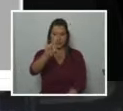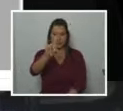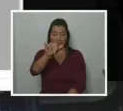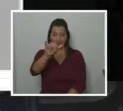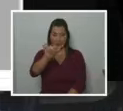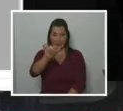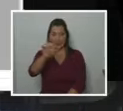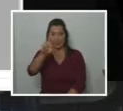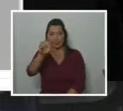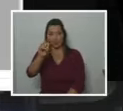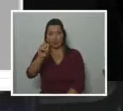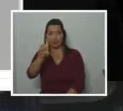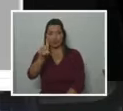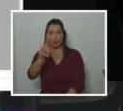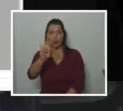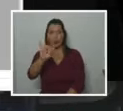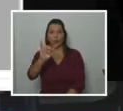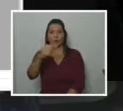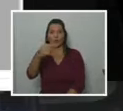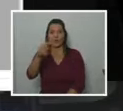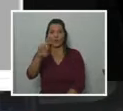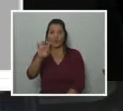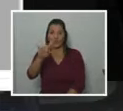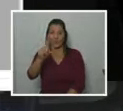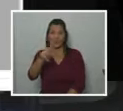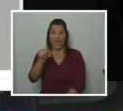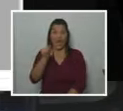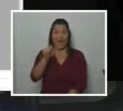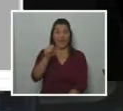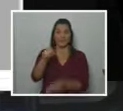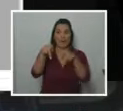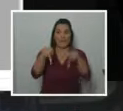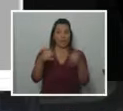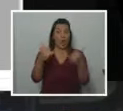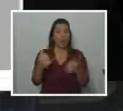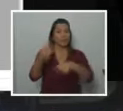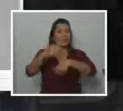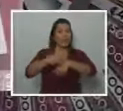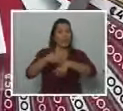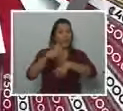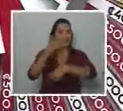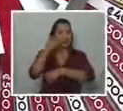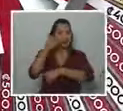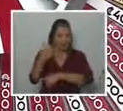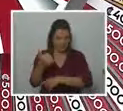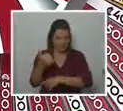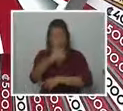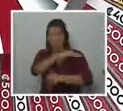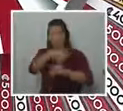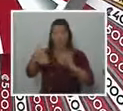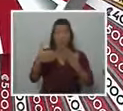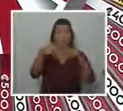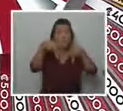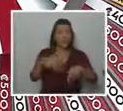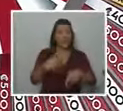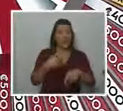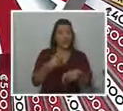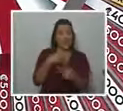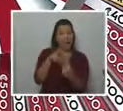Sandy Rodríguez es la persona que vamos en este momento a llamar. Todas las personas con apellido